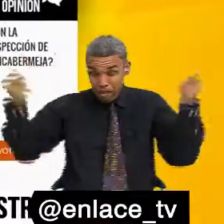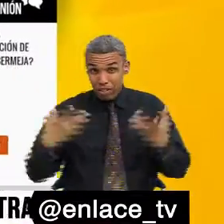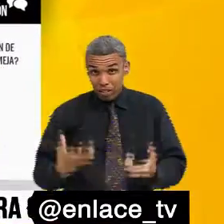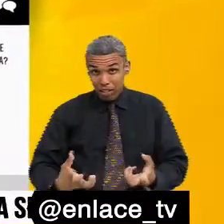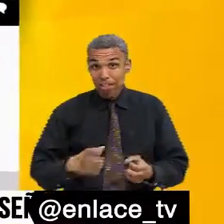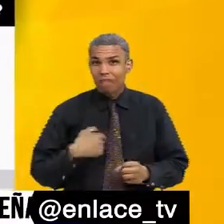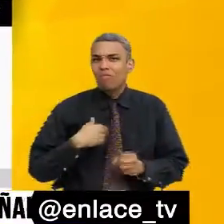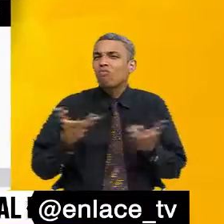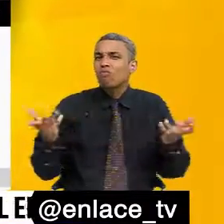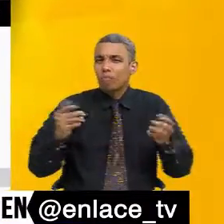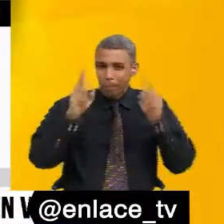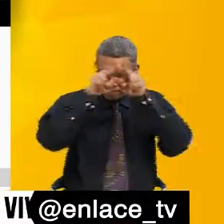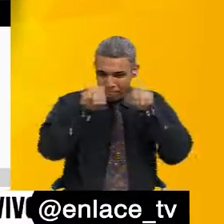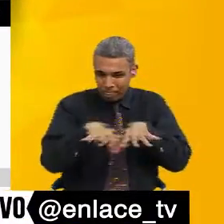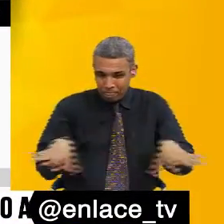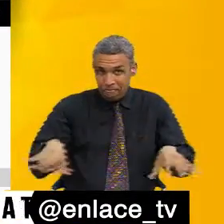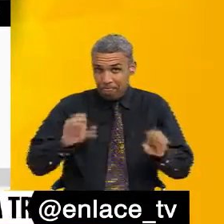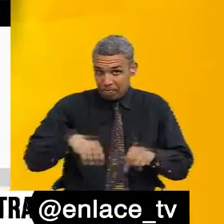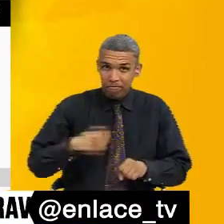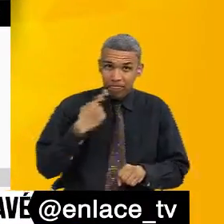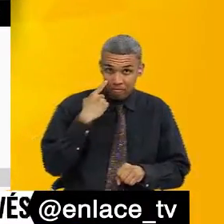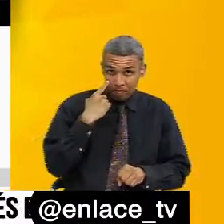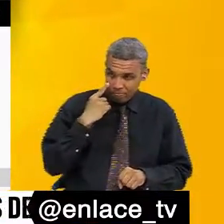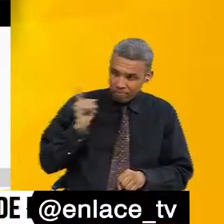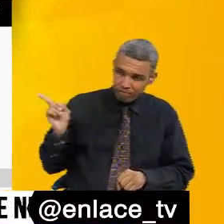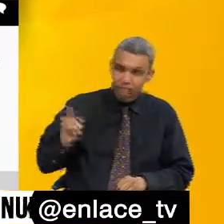las pueden encontrar en nuestra página web